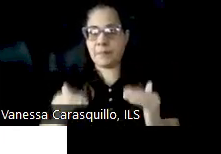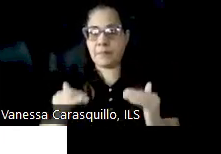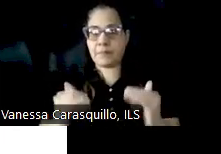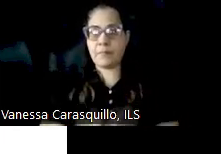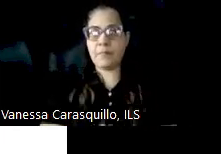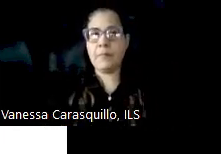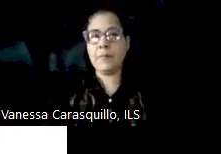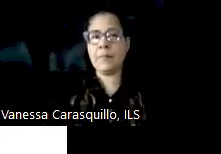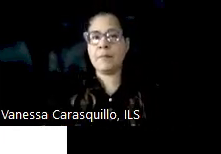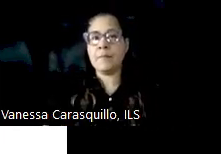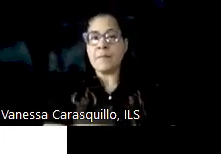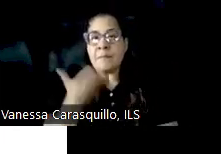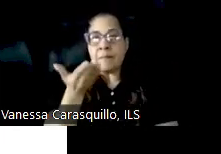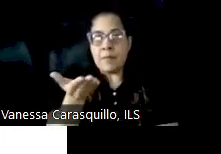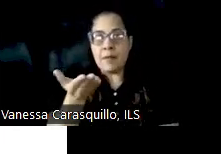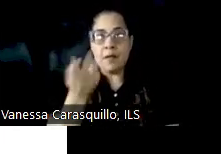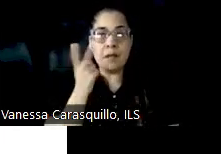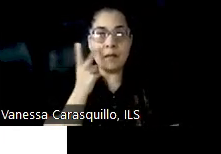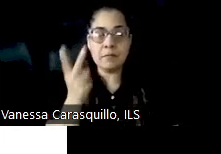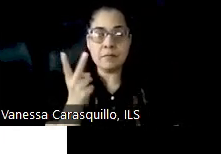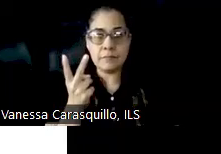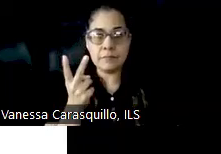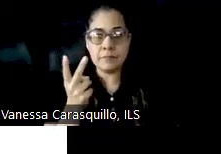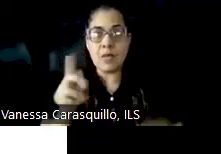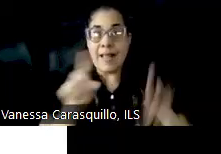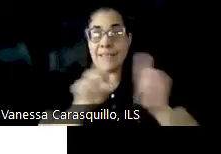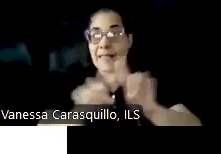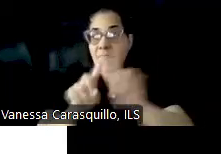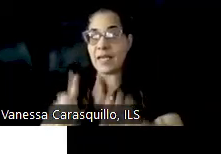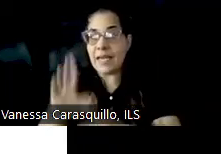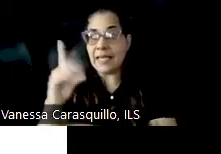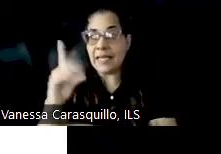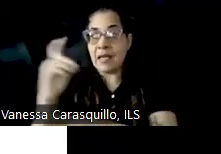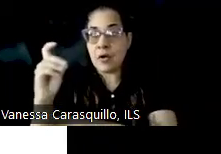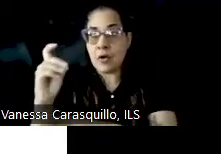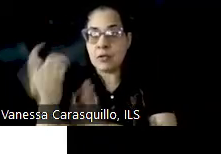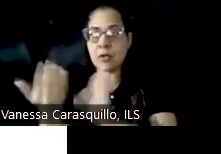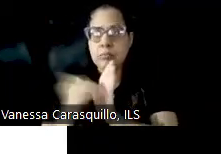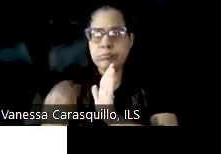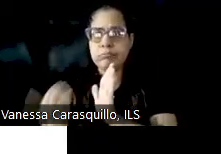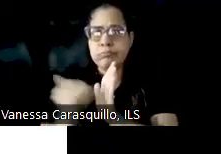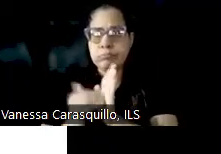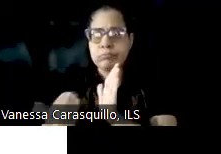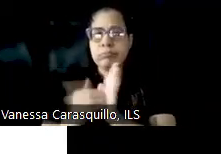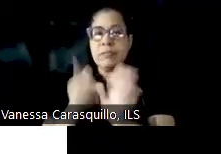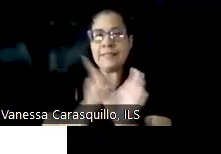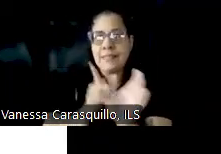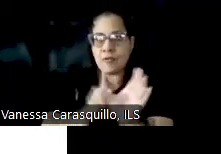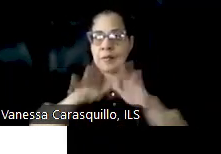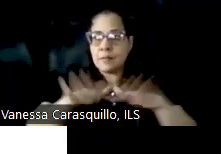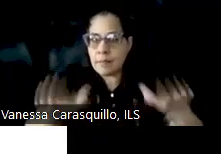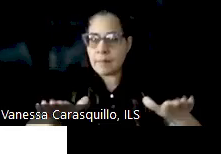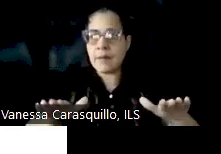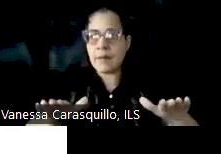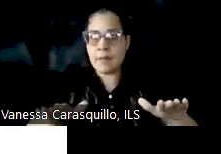Aquí podemos ver las diferentes diagnósticos más frecuentes en psiquiatría de niños y adolescentes y sus prevalencias, donde, como